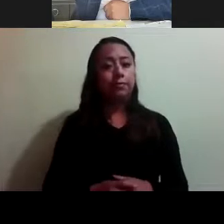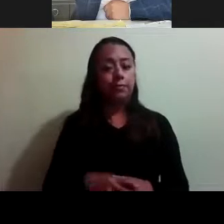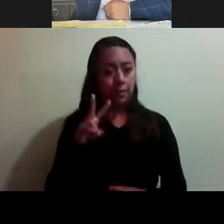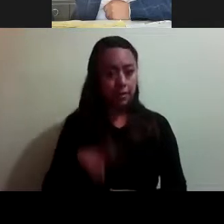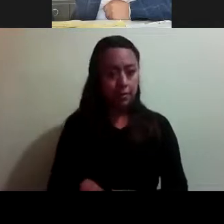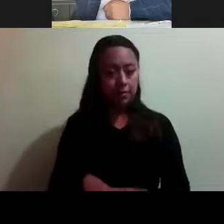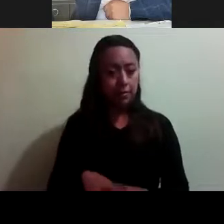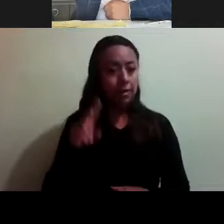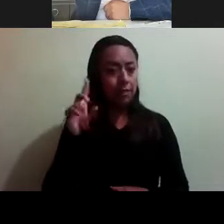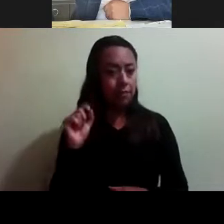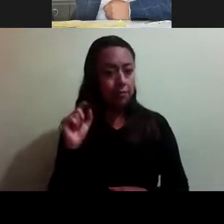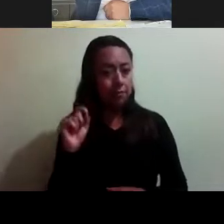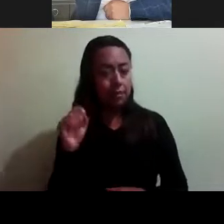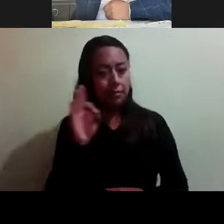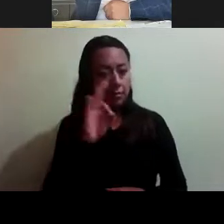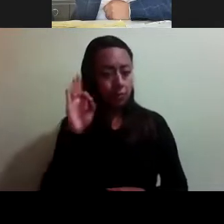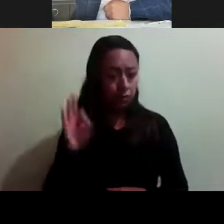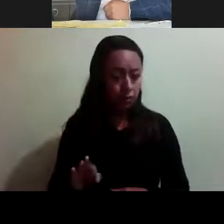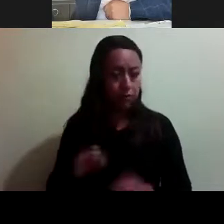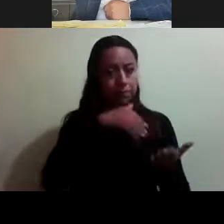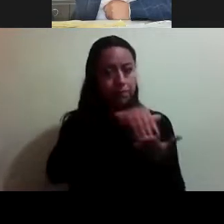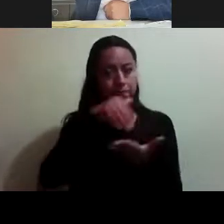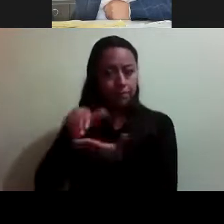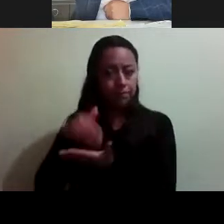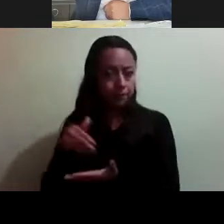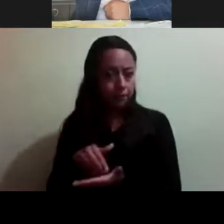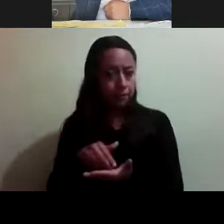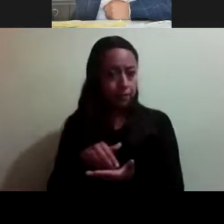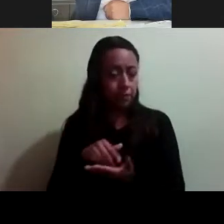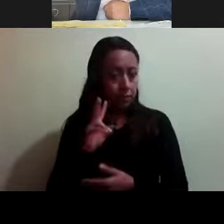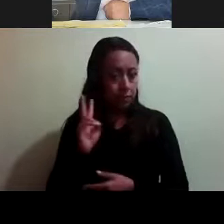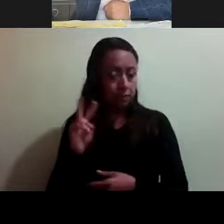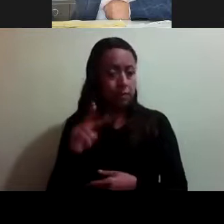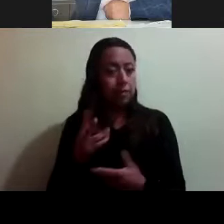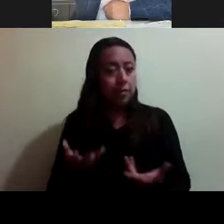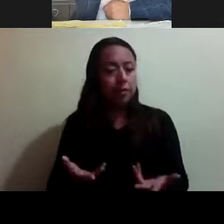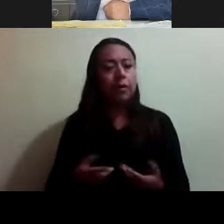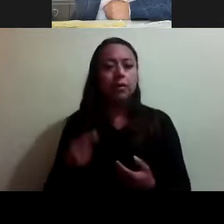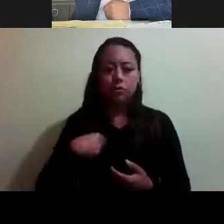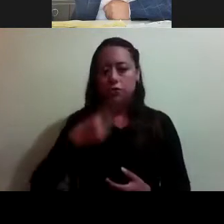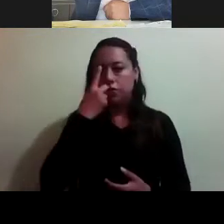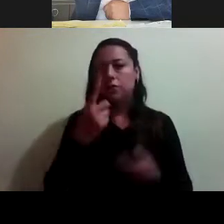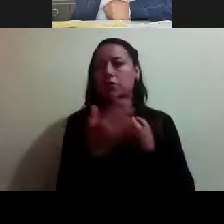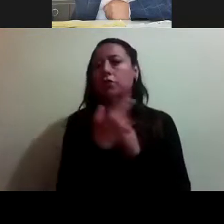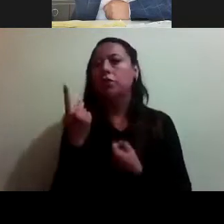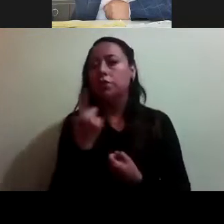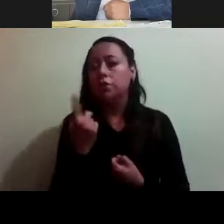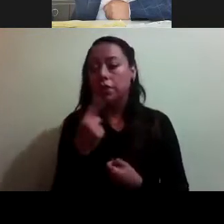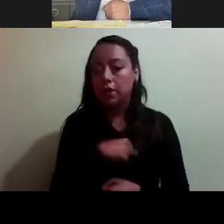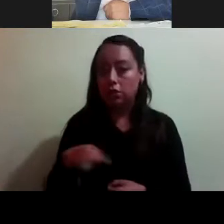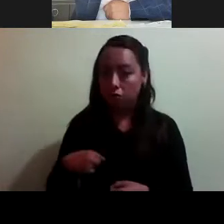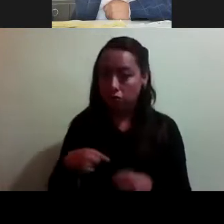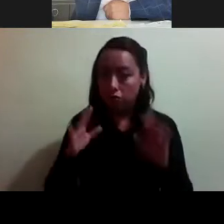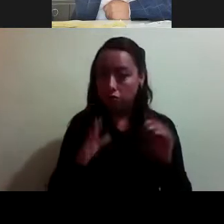de manera de un plumazo, si es oficial el tema lo digo porque a nosotros no nos llegó, ni llegó con